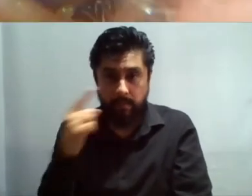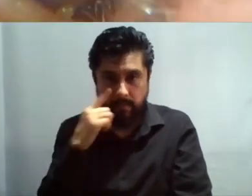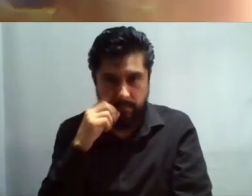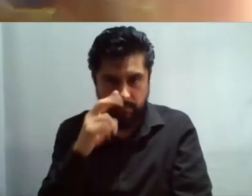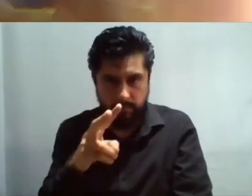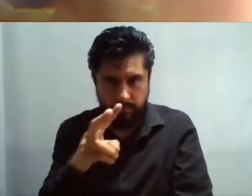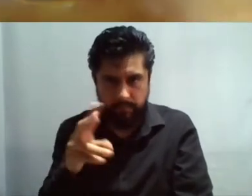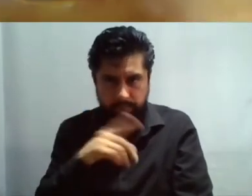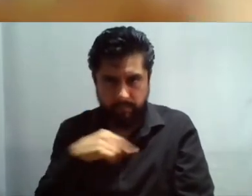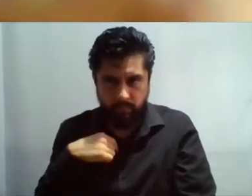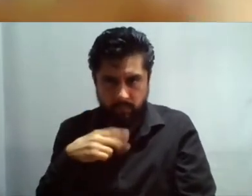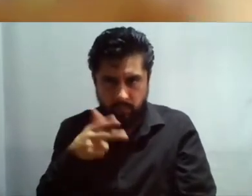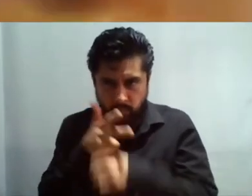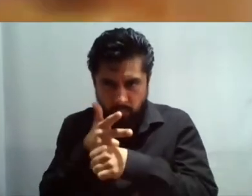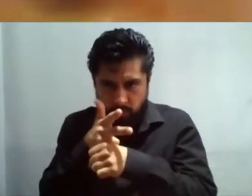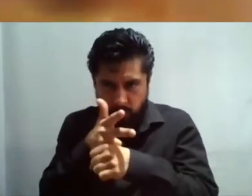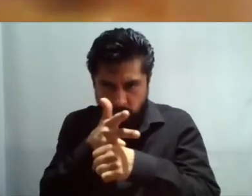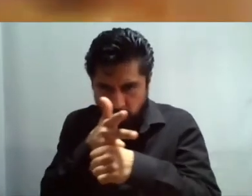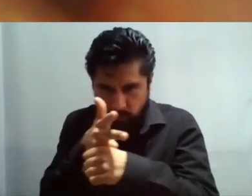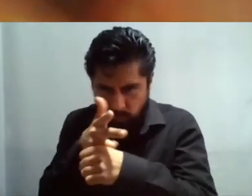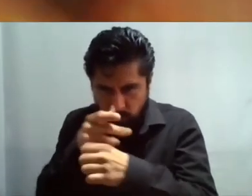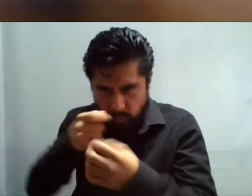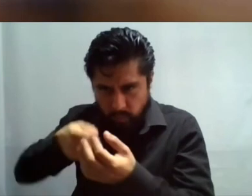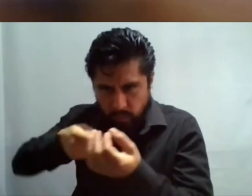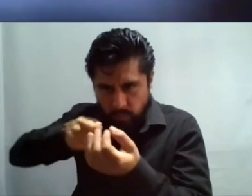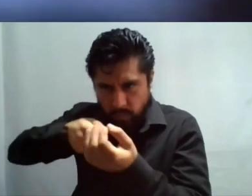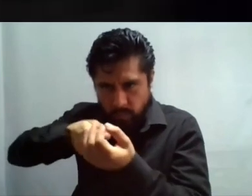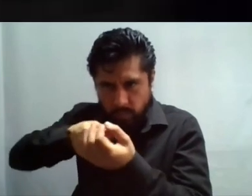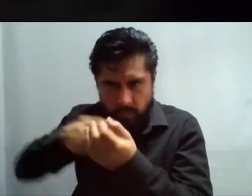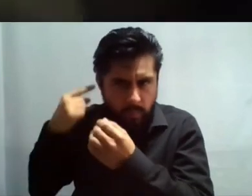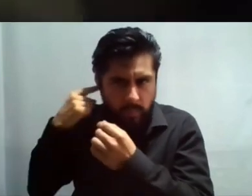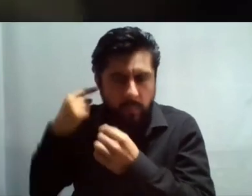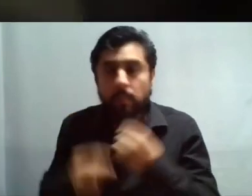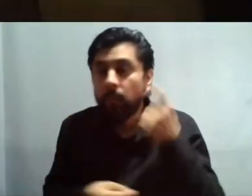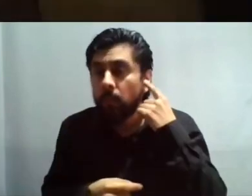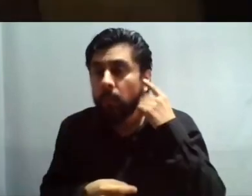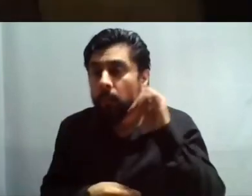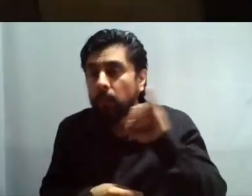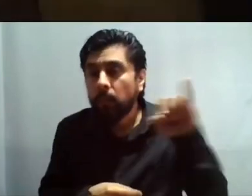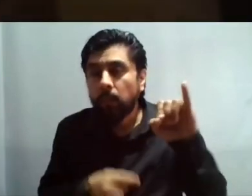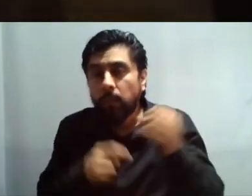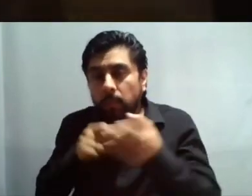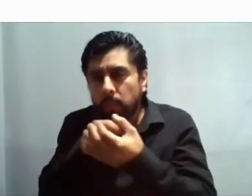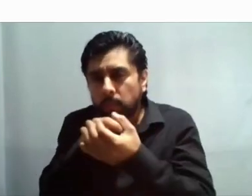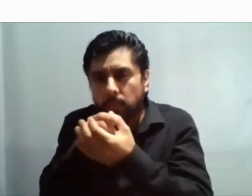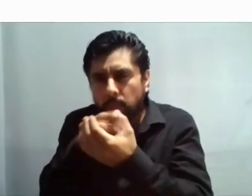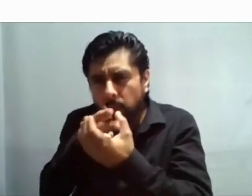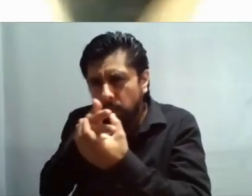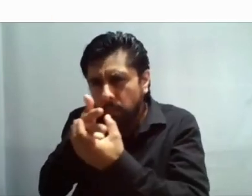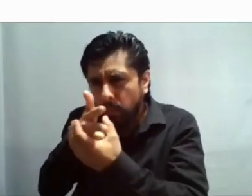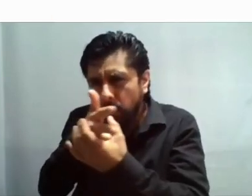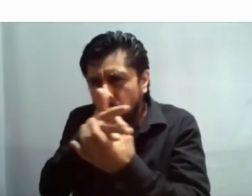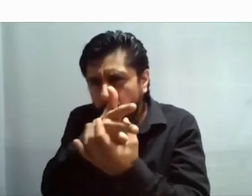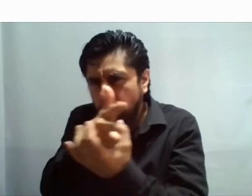entrar a lo que es su oído izquierdo. Ahí puede ser que sea un poquito lento el tránsito de video,